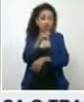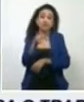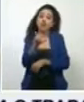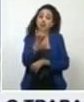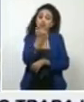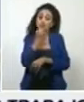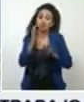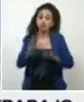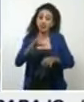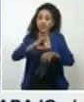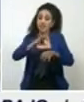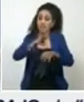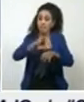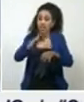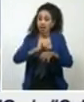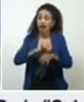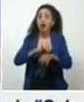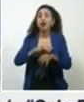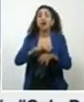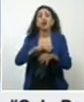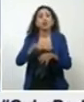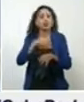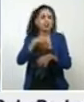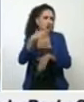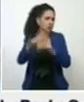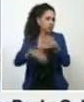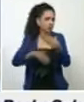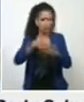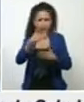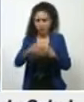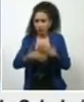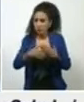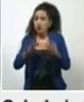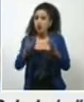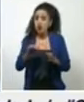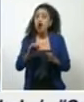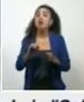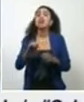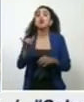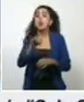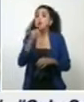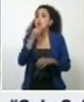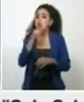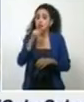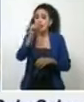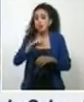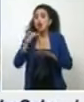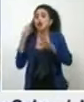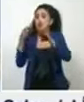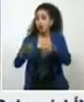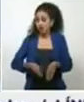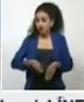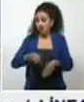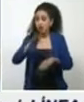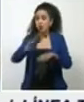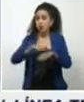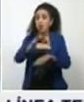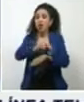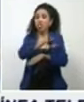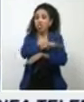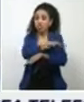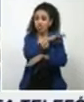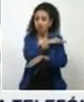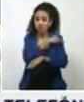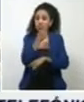causa enfermedad, morbilidad, causa mortalidad si no se atiende en